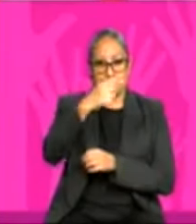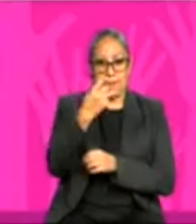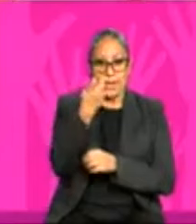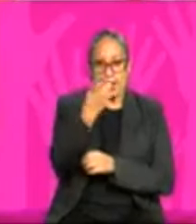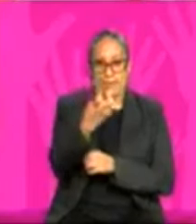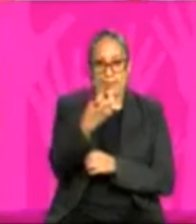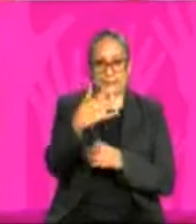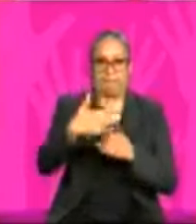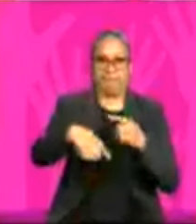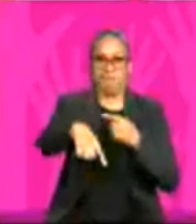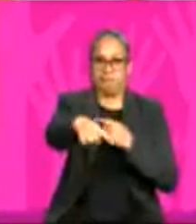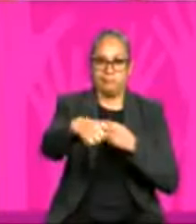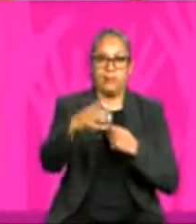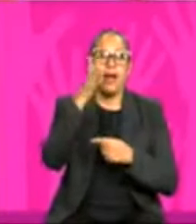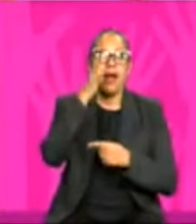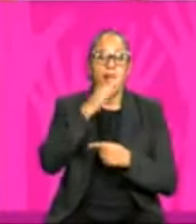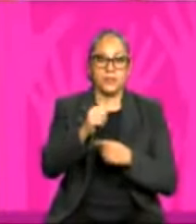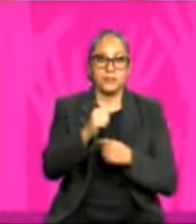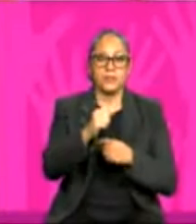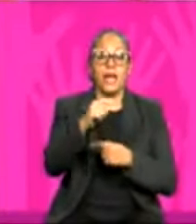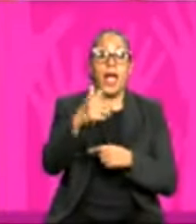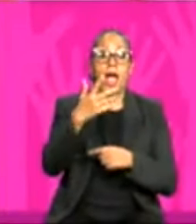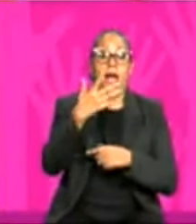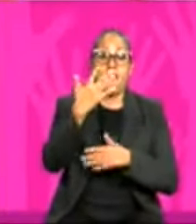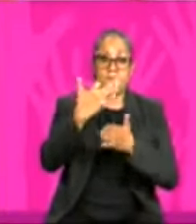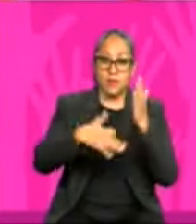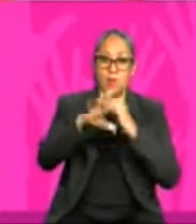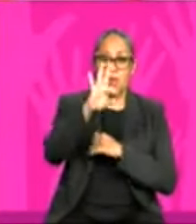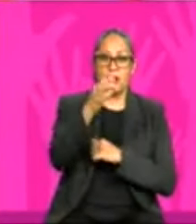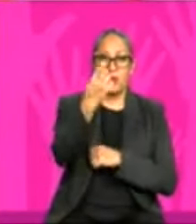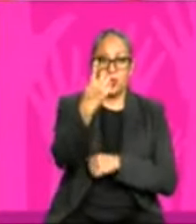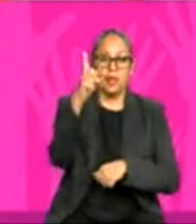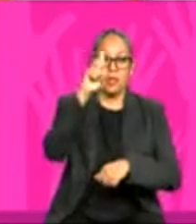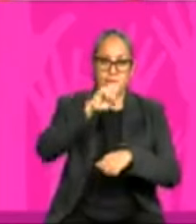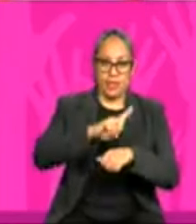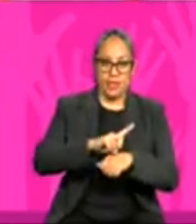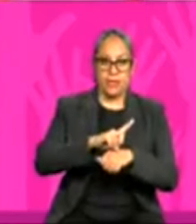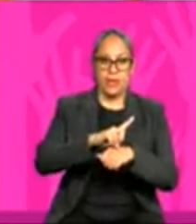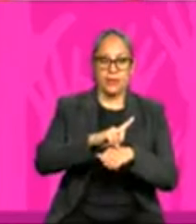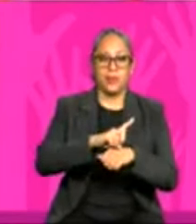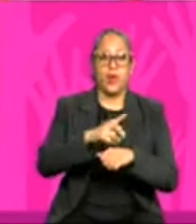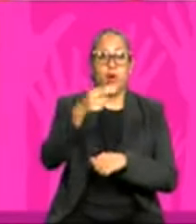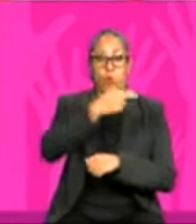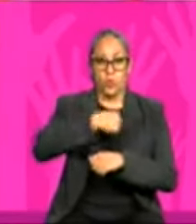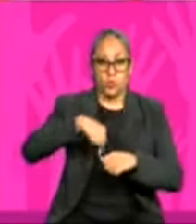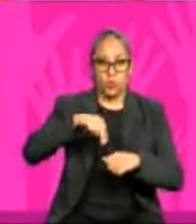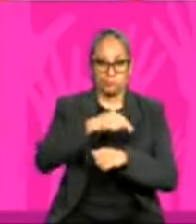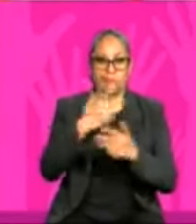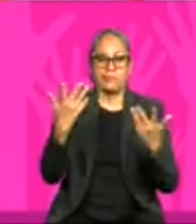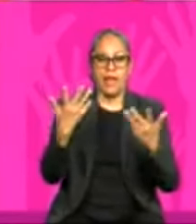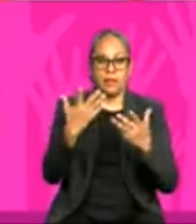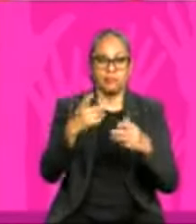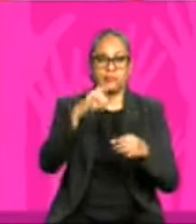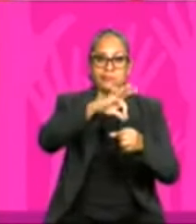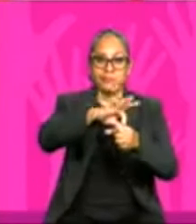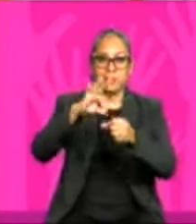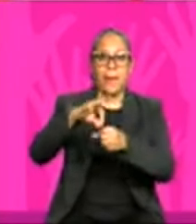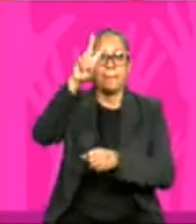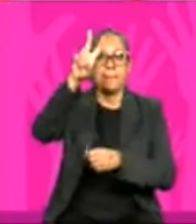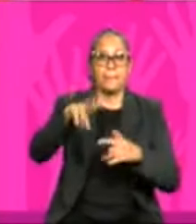democracia. Estamos a 41 días de que formemos parte de una elección histórica